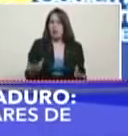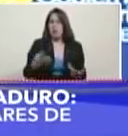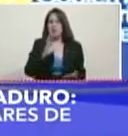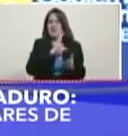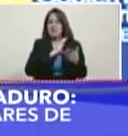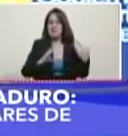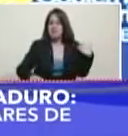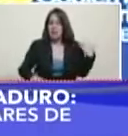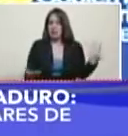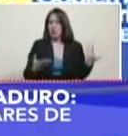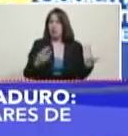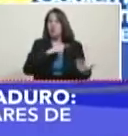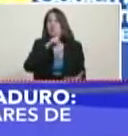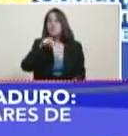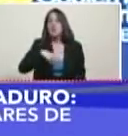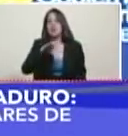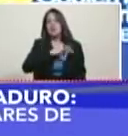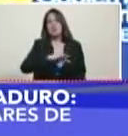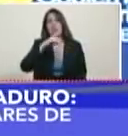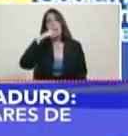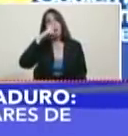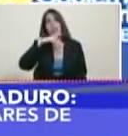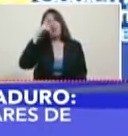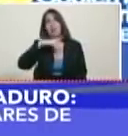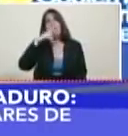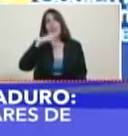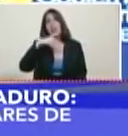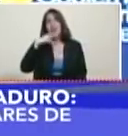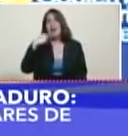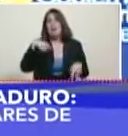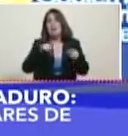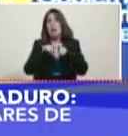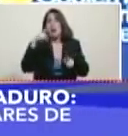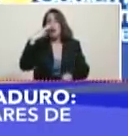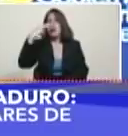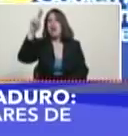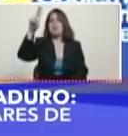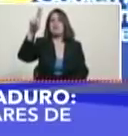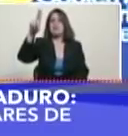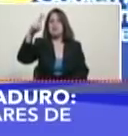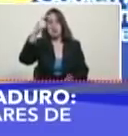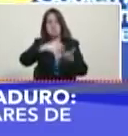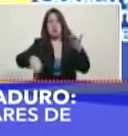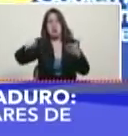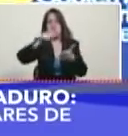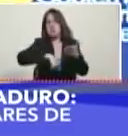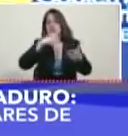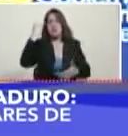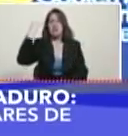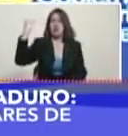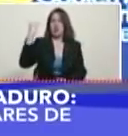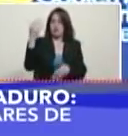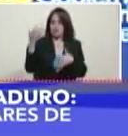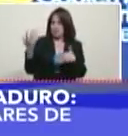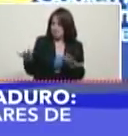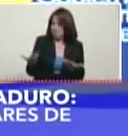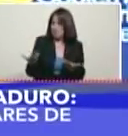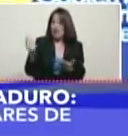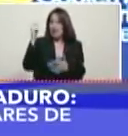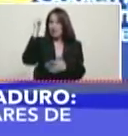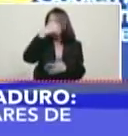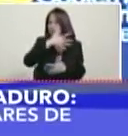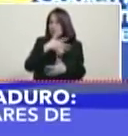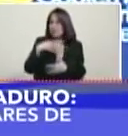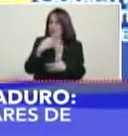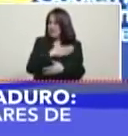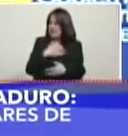socialismo. Casi con un discurso al estilo nazi, para prohibir las ideologías. Donald Trump quiere prohibir